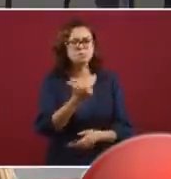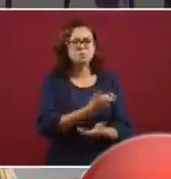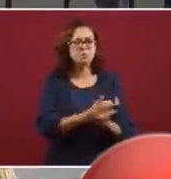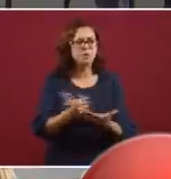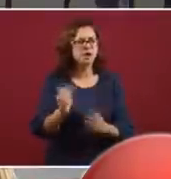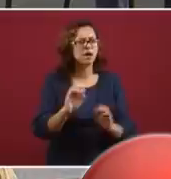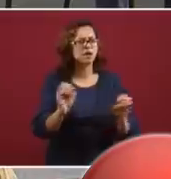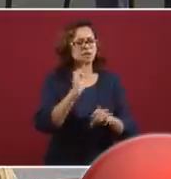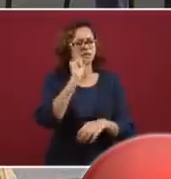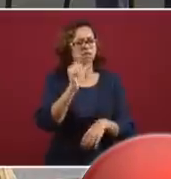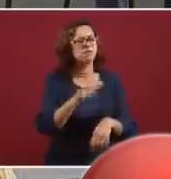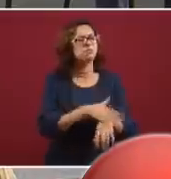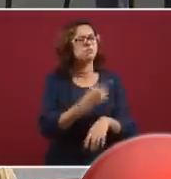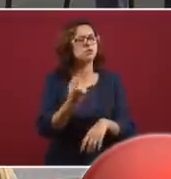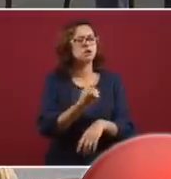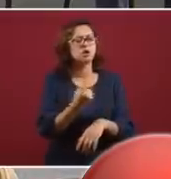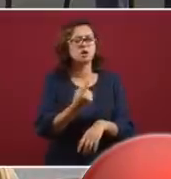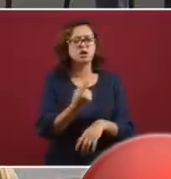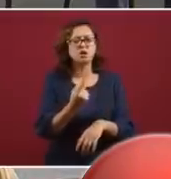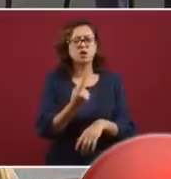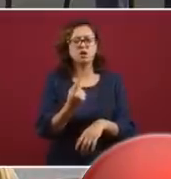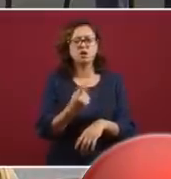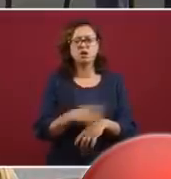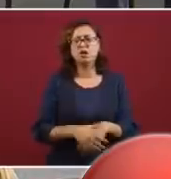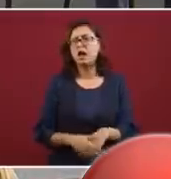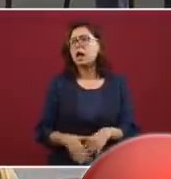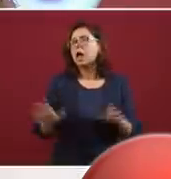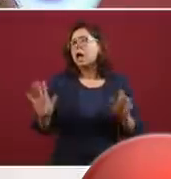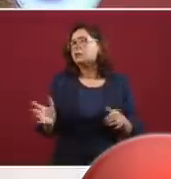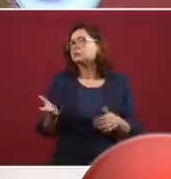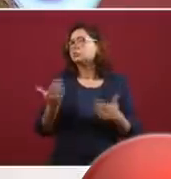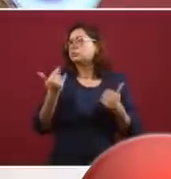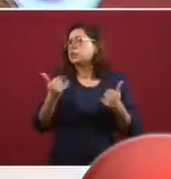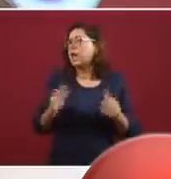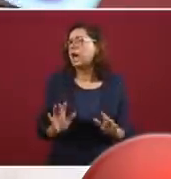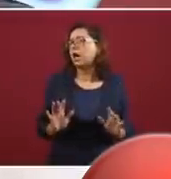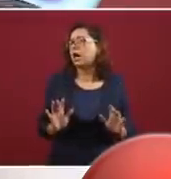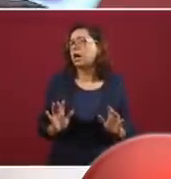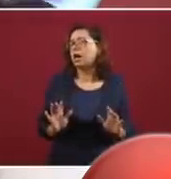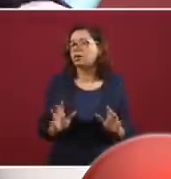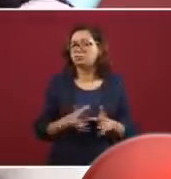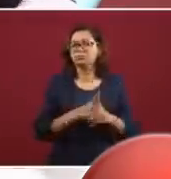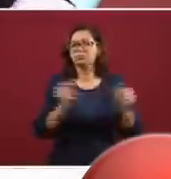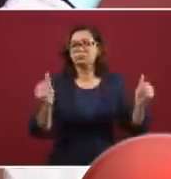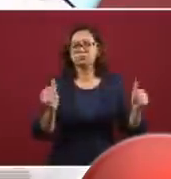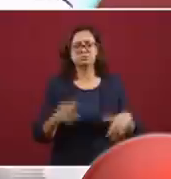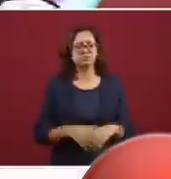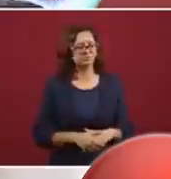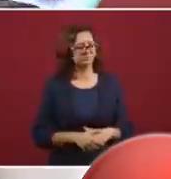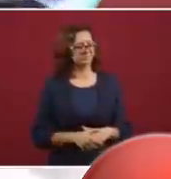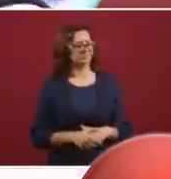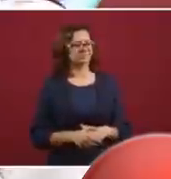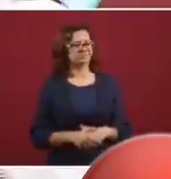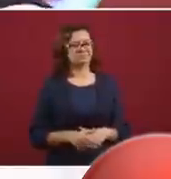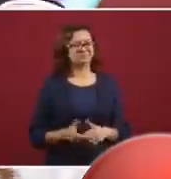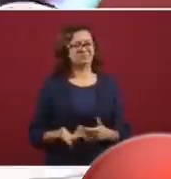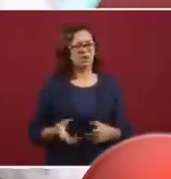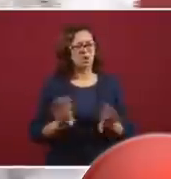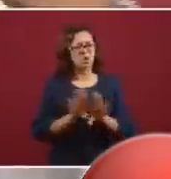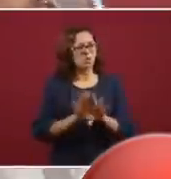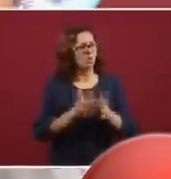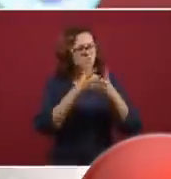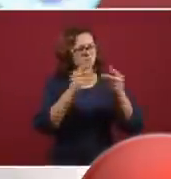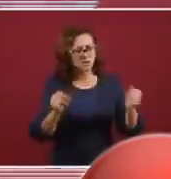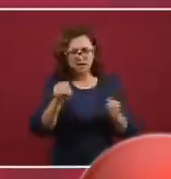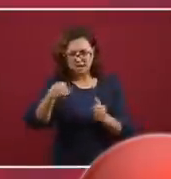estos créditos? Y no le podemos decir, pues es que está ilocalizable, porque va a decir, pues aquí está en la cartera, tienes el